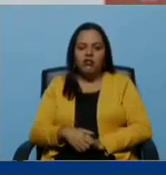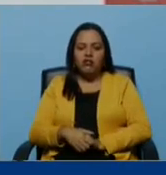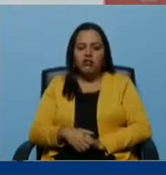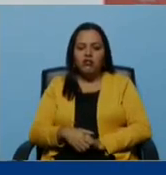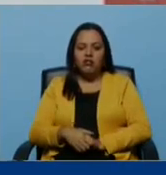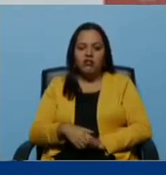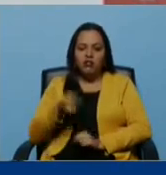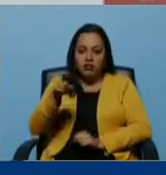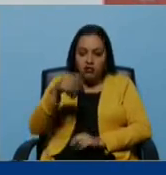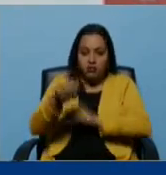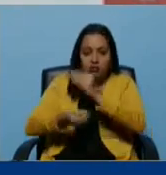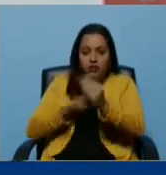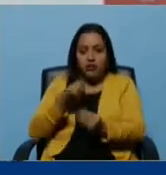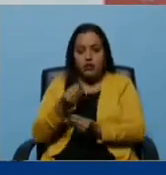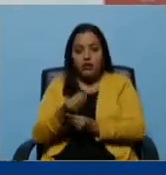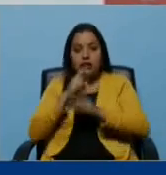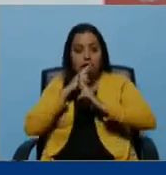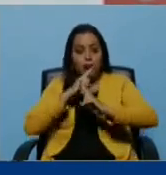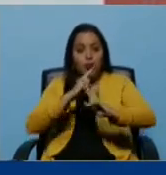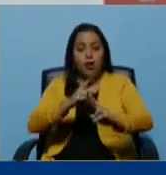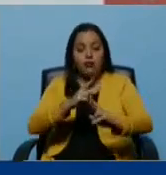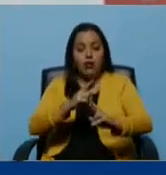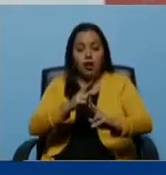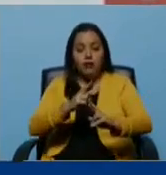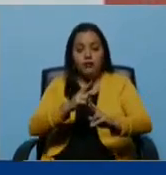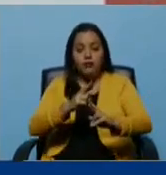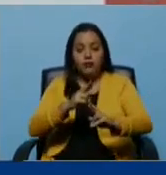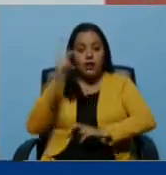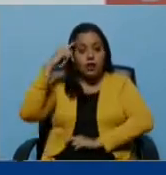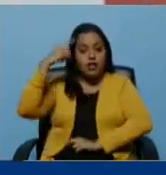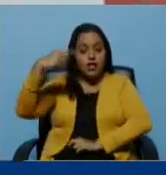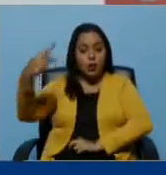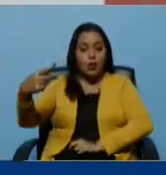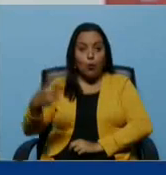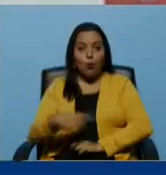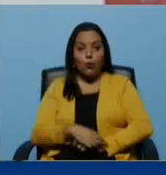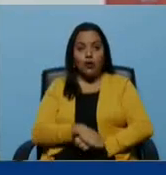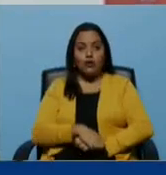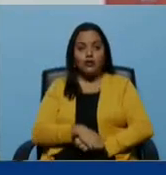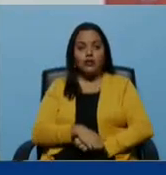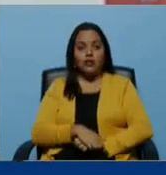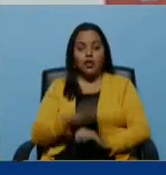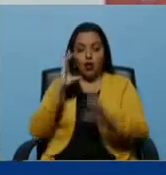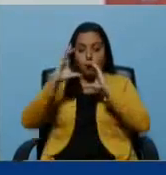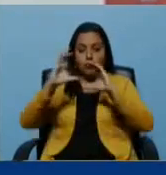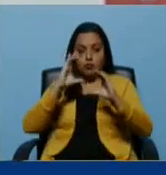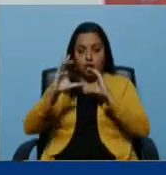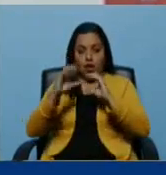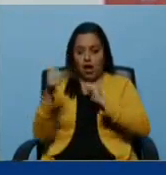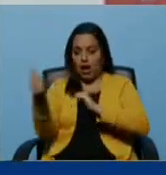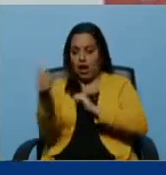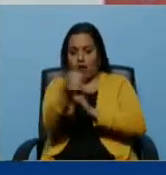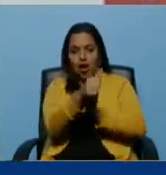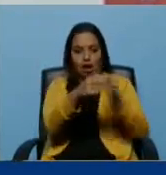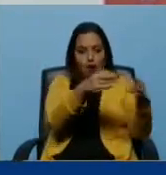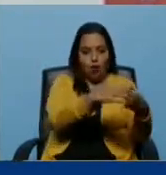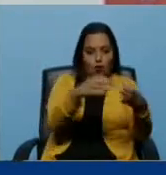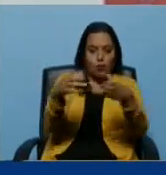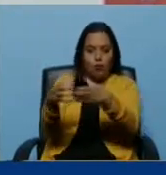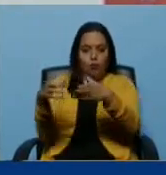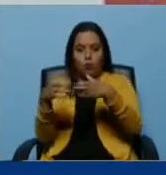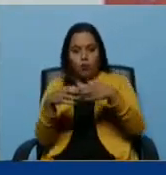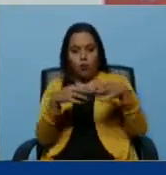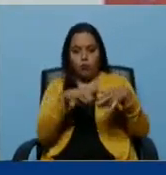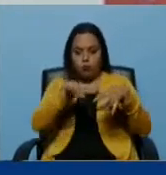Ellos construyen respuestas psicológicas y comunicacionales para cada segmento,